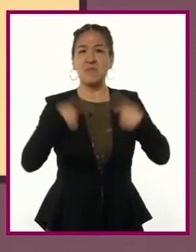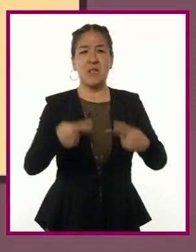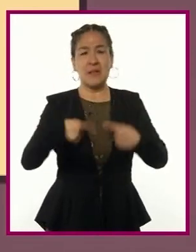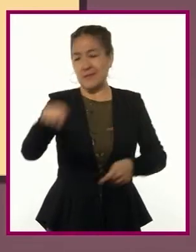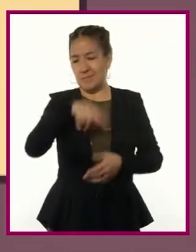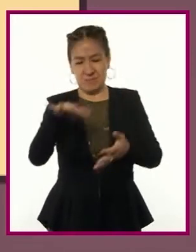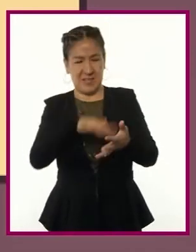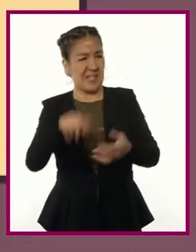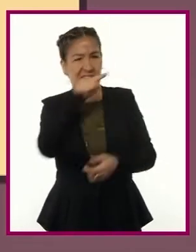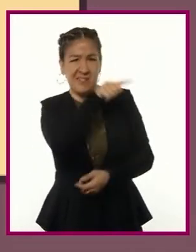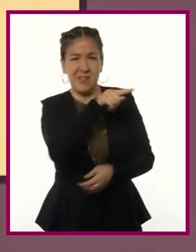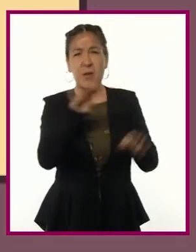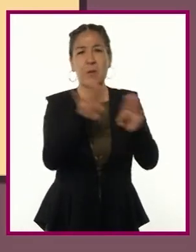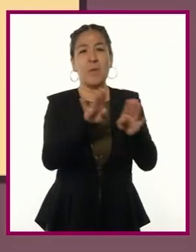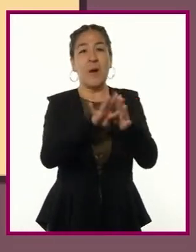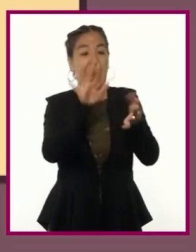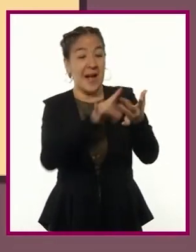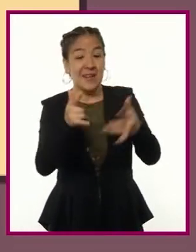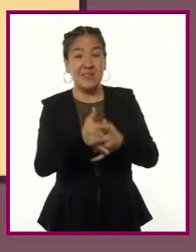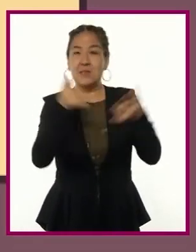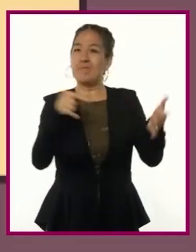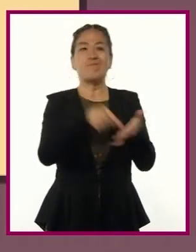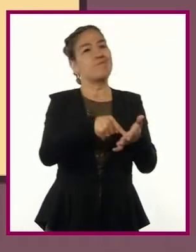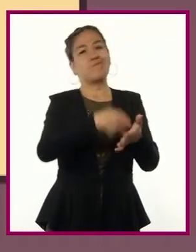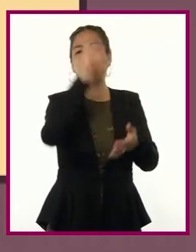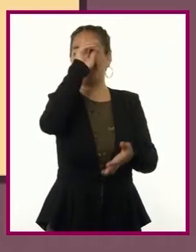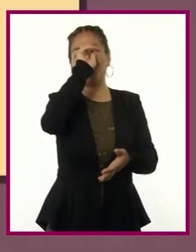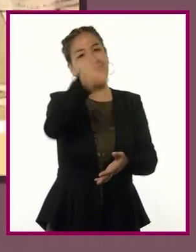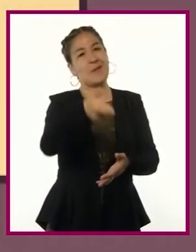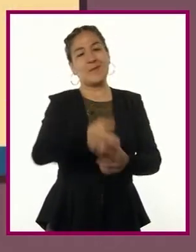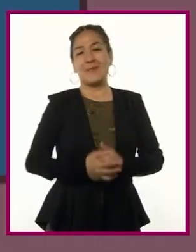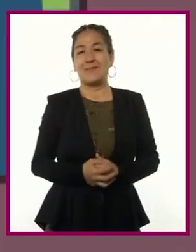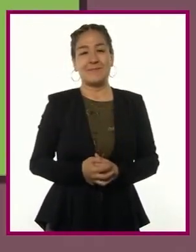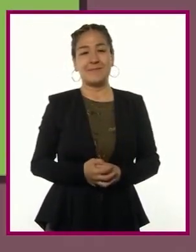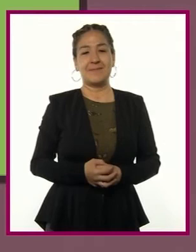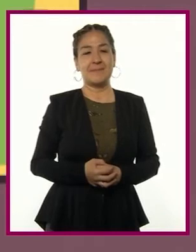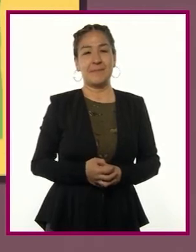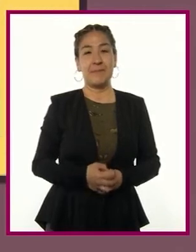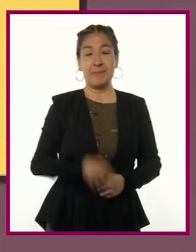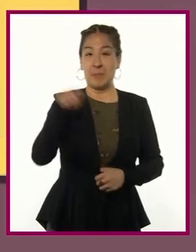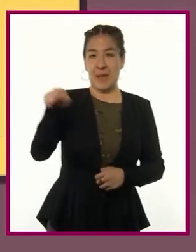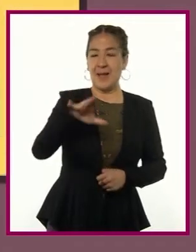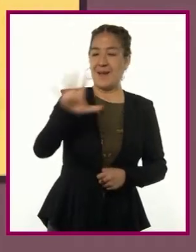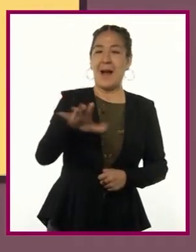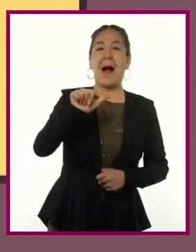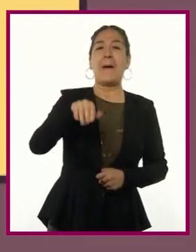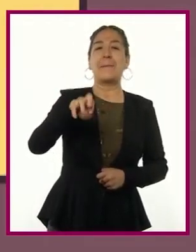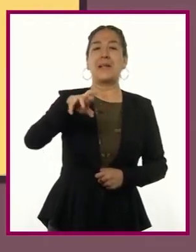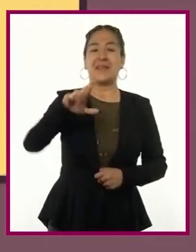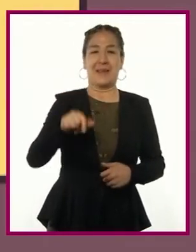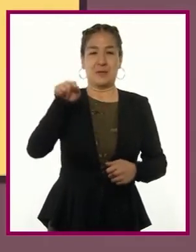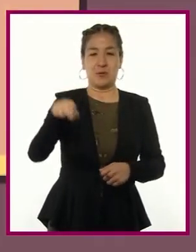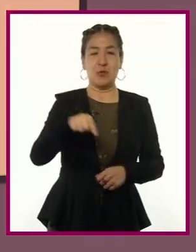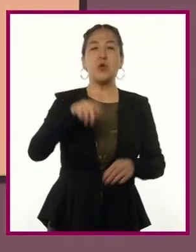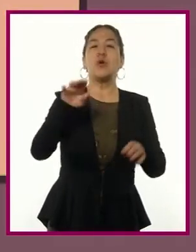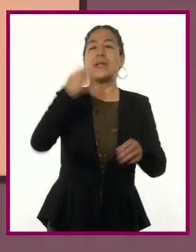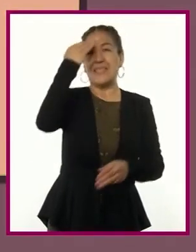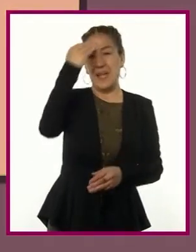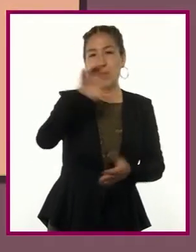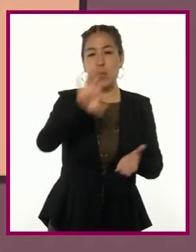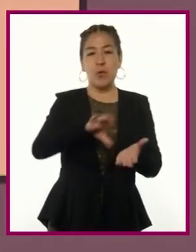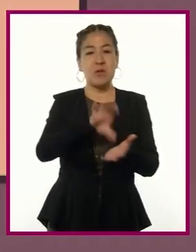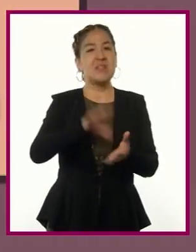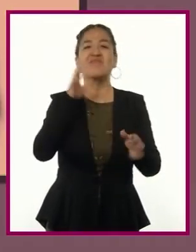pareció adecuada una parte de la historia y lo prohibieron. En América, durante el periodo colonial, fueron